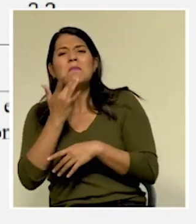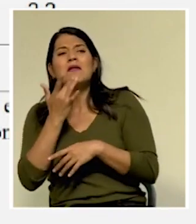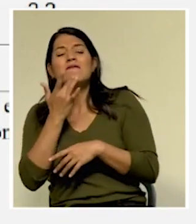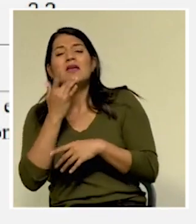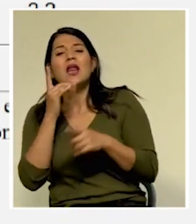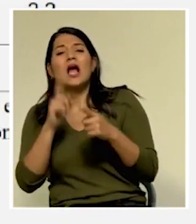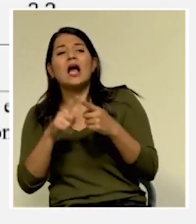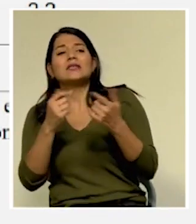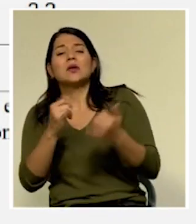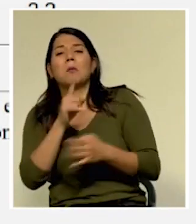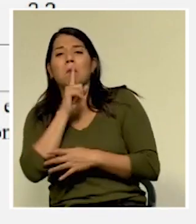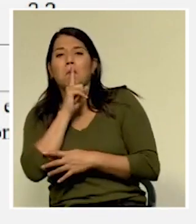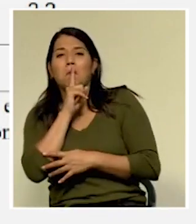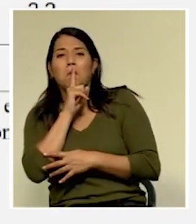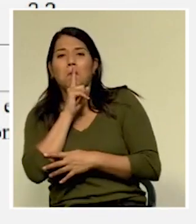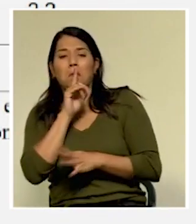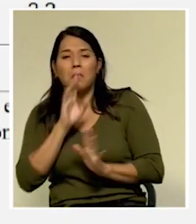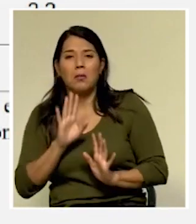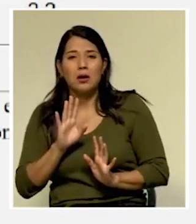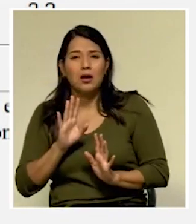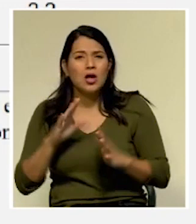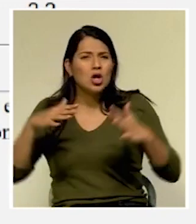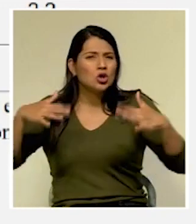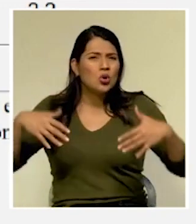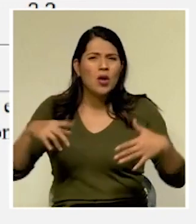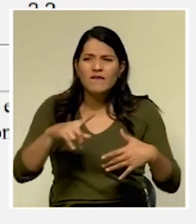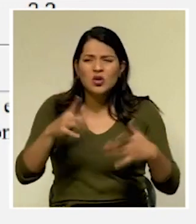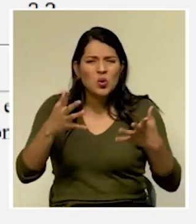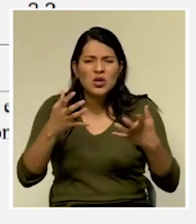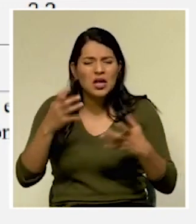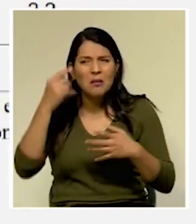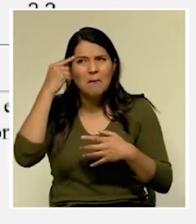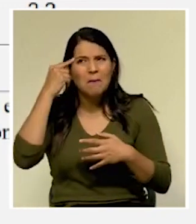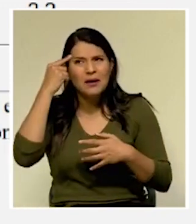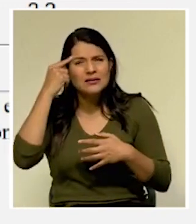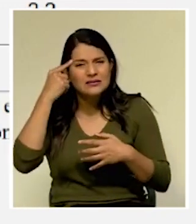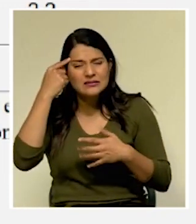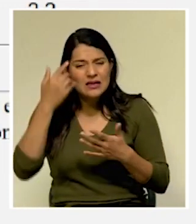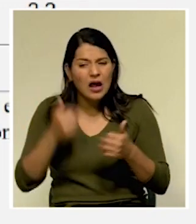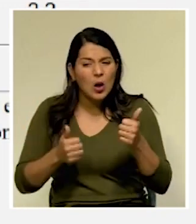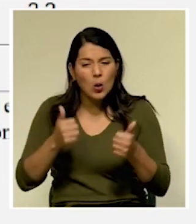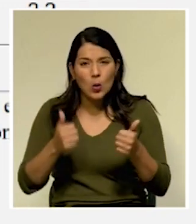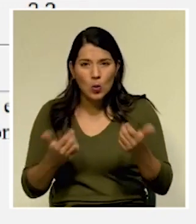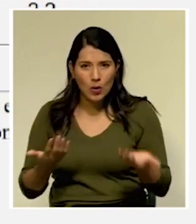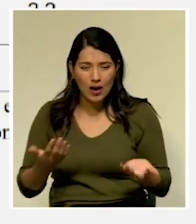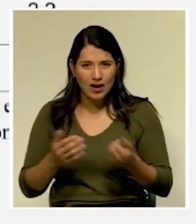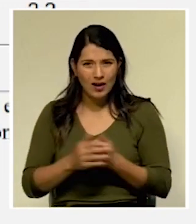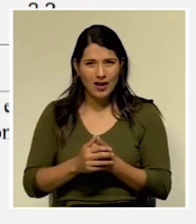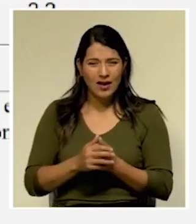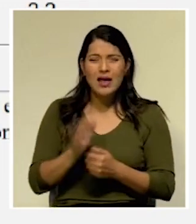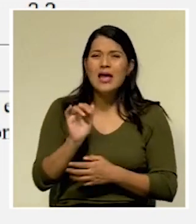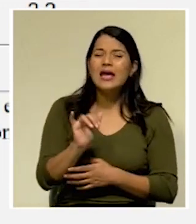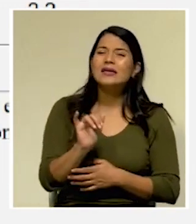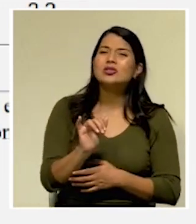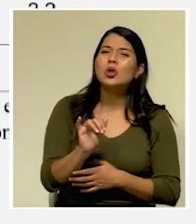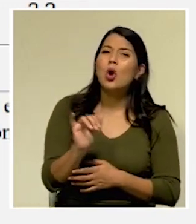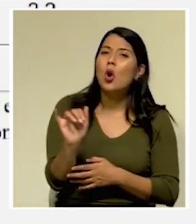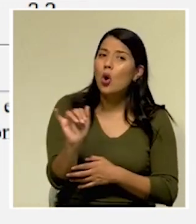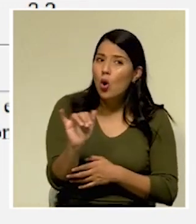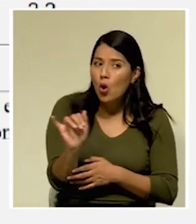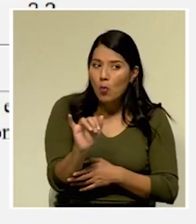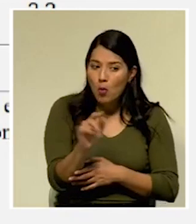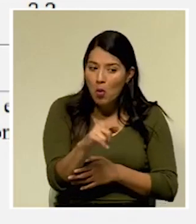hoy, respecto de pensar en esa decisión tan fuerte. Estos serían como los índices